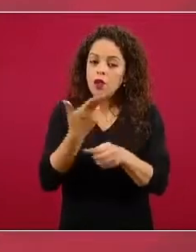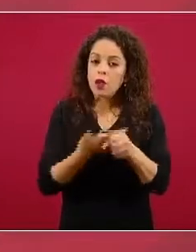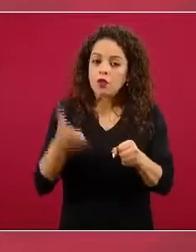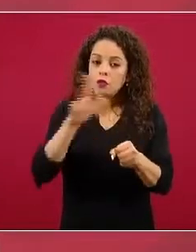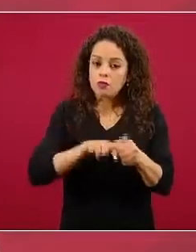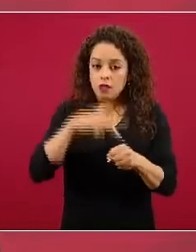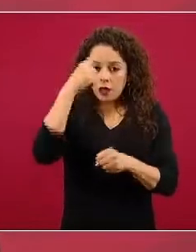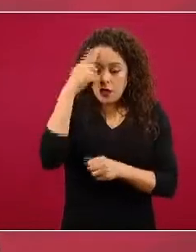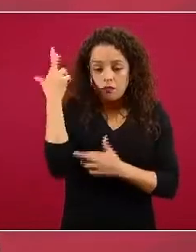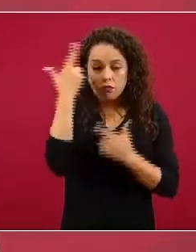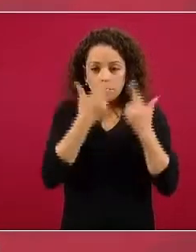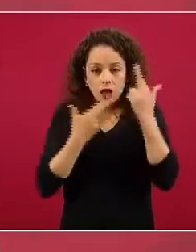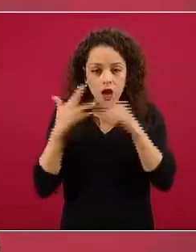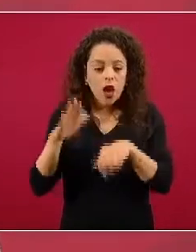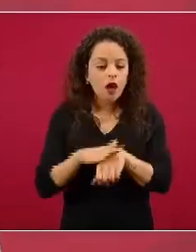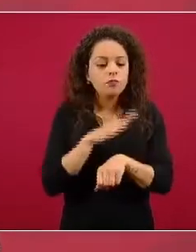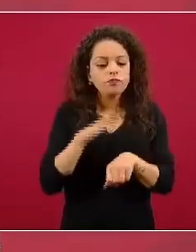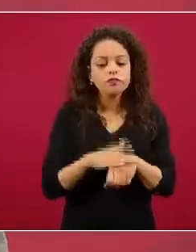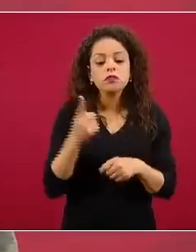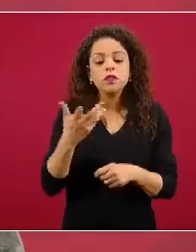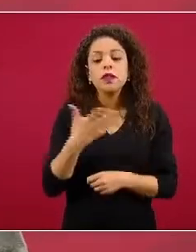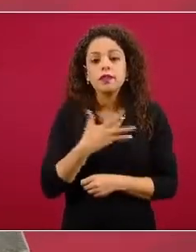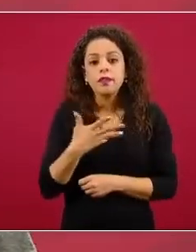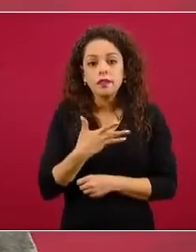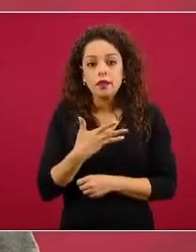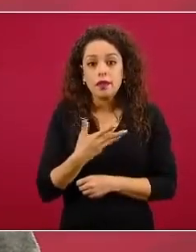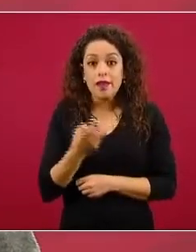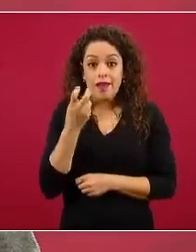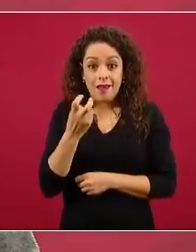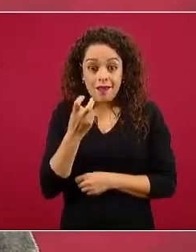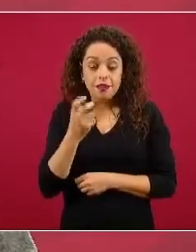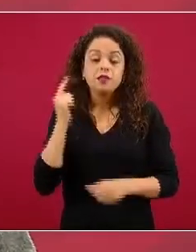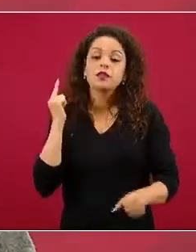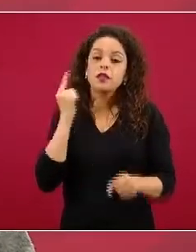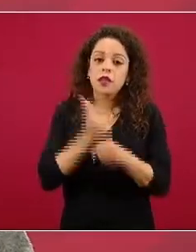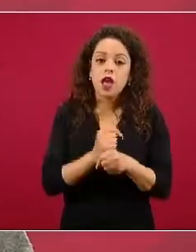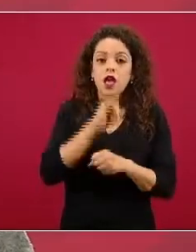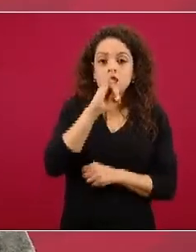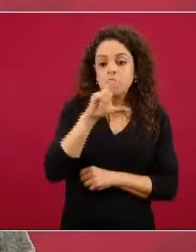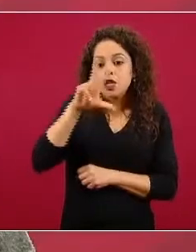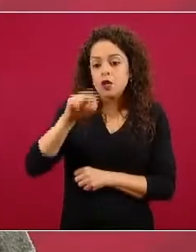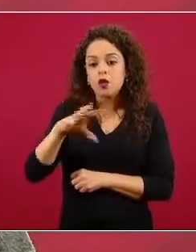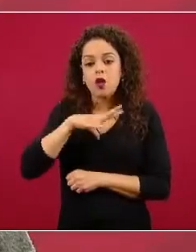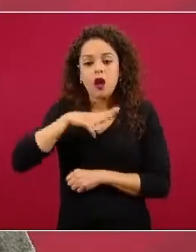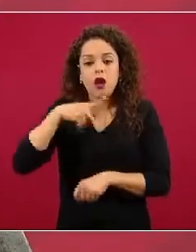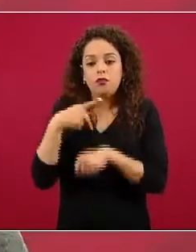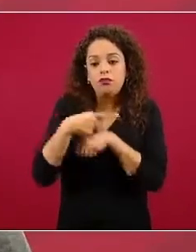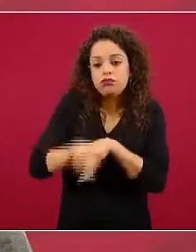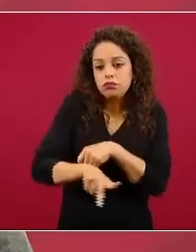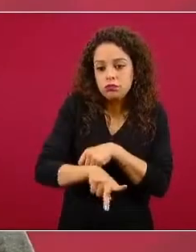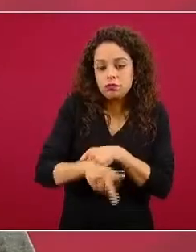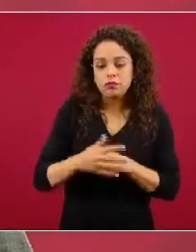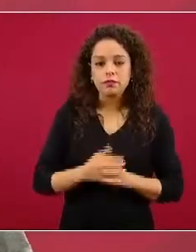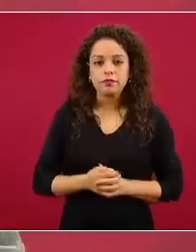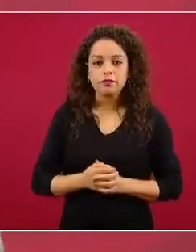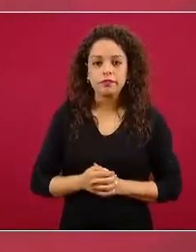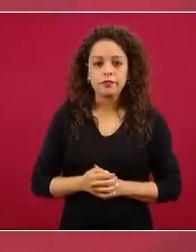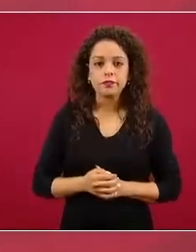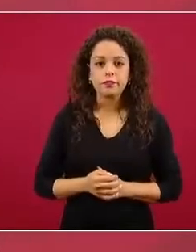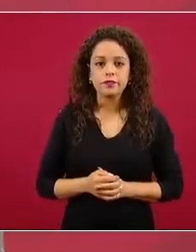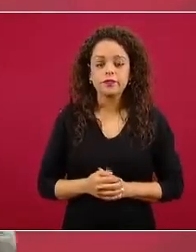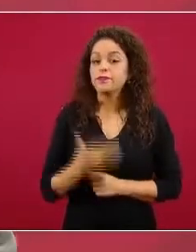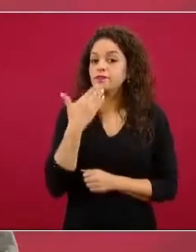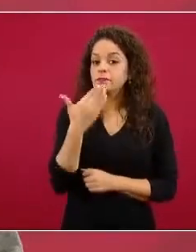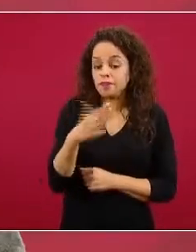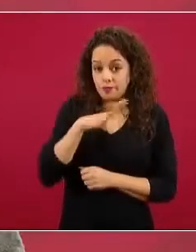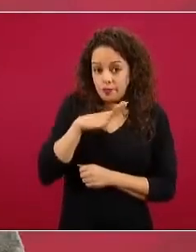evaluados. En la evaluación se va a identificar si existen o no situaciones de riesgo adicionales, si hay un buen control